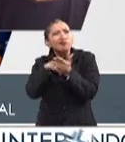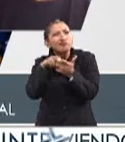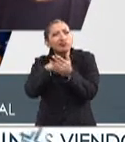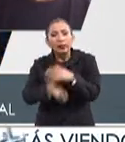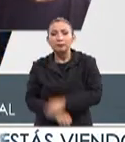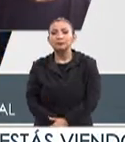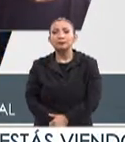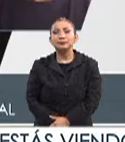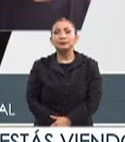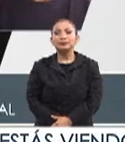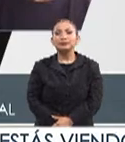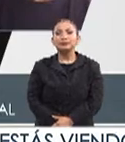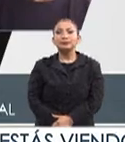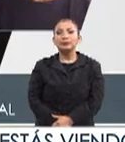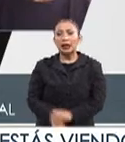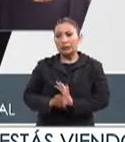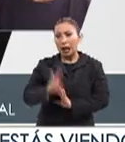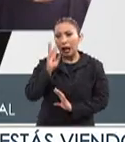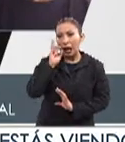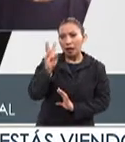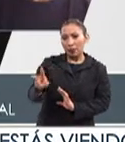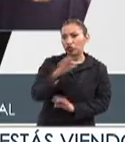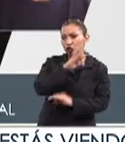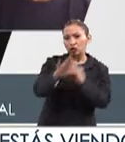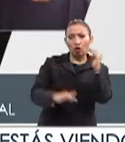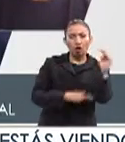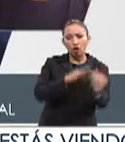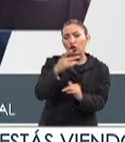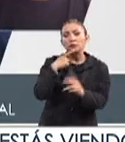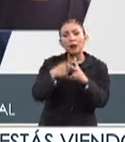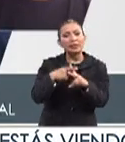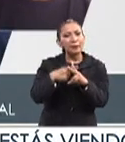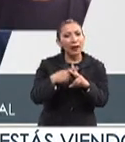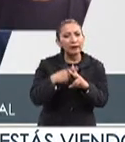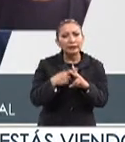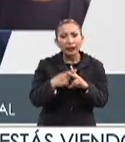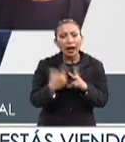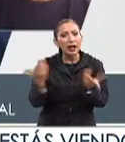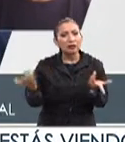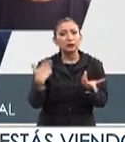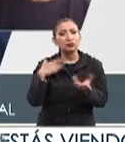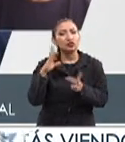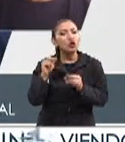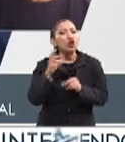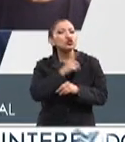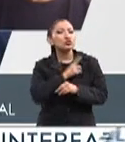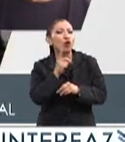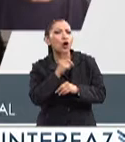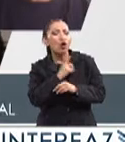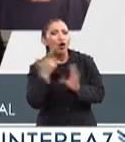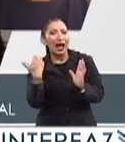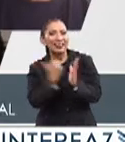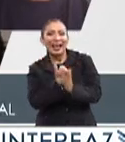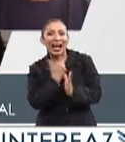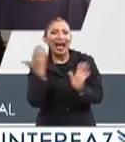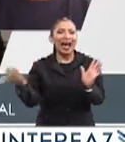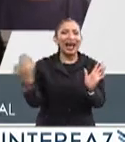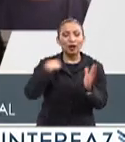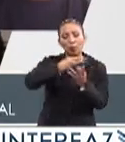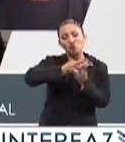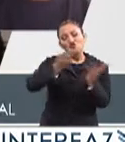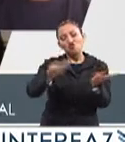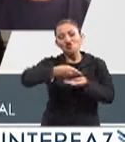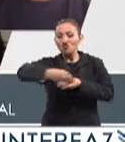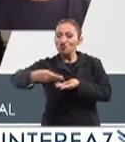competencia. Y bueno, ya vimos, Alberto, para todo lo que nos sirven las matemáticas, no los va a hacer solamente ganar en las